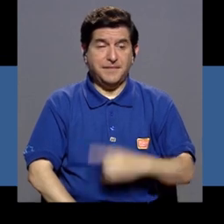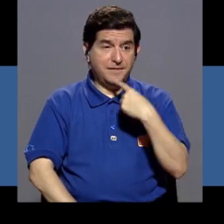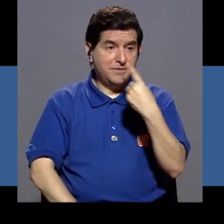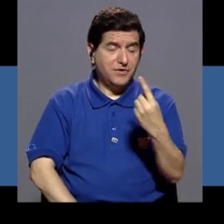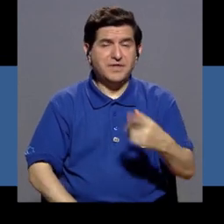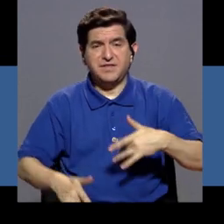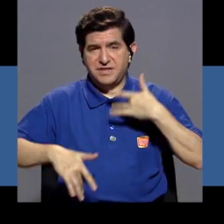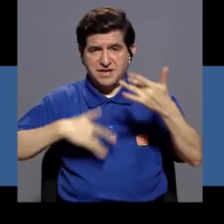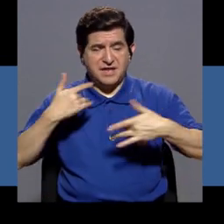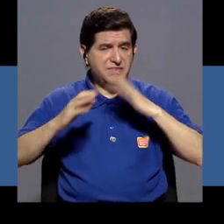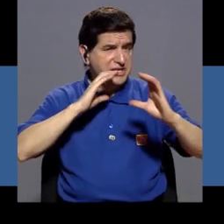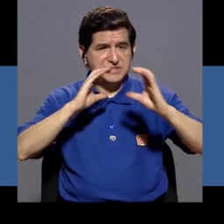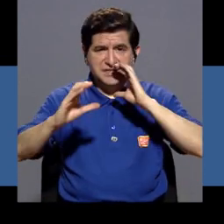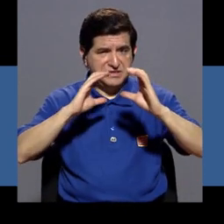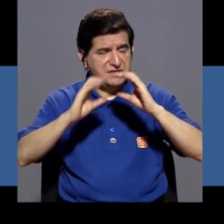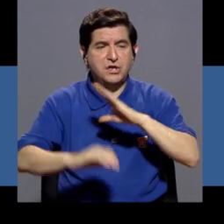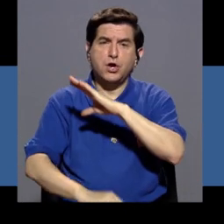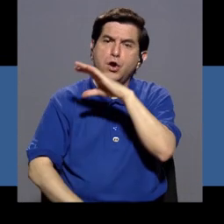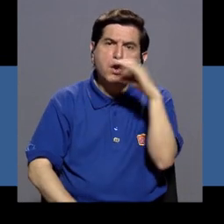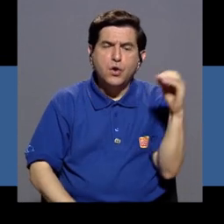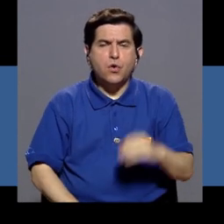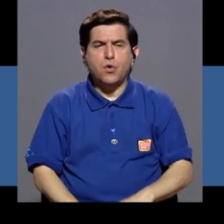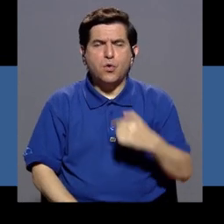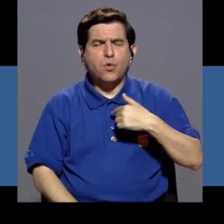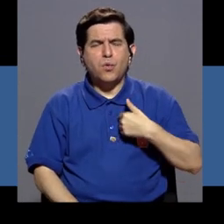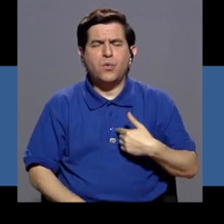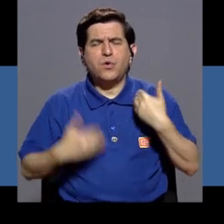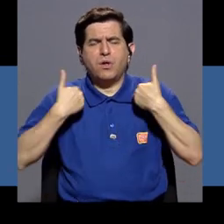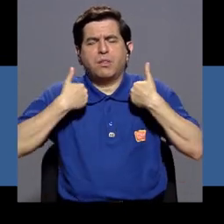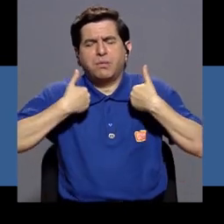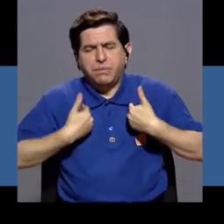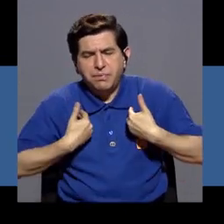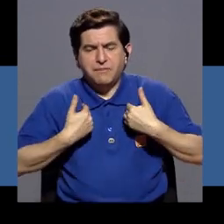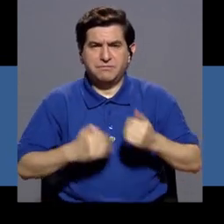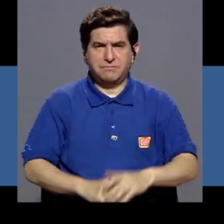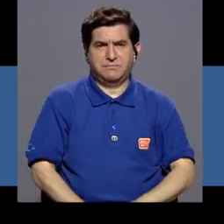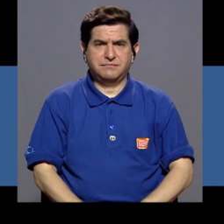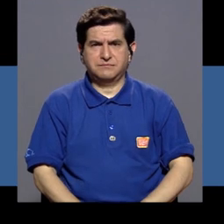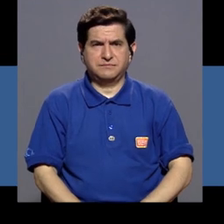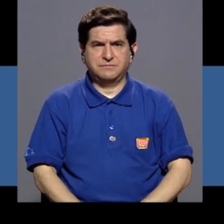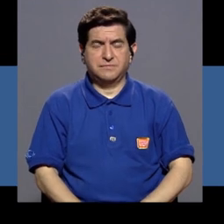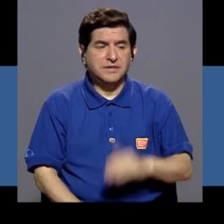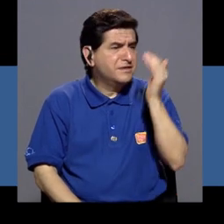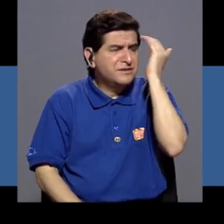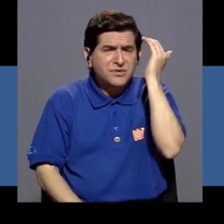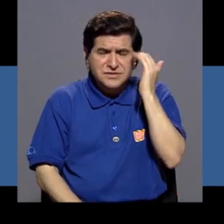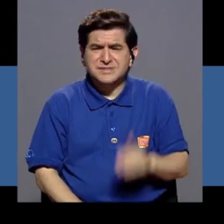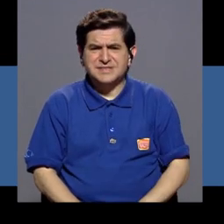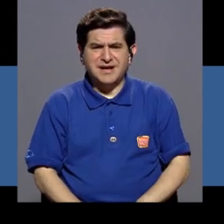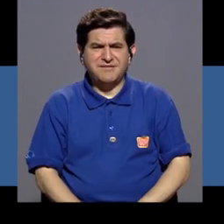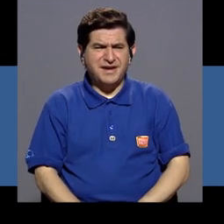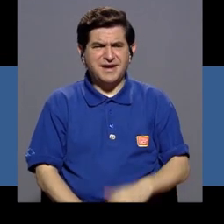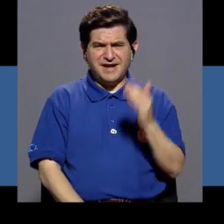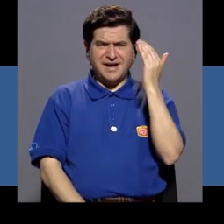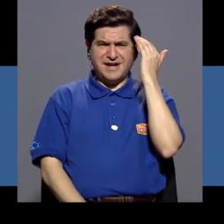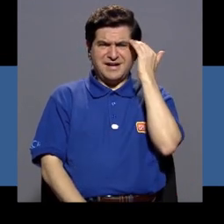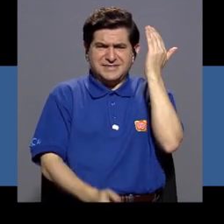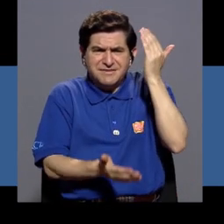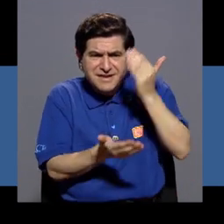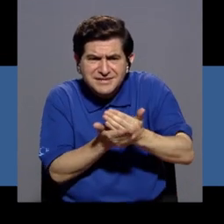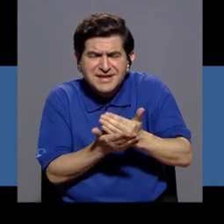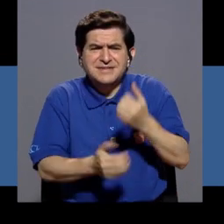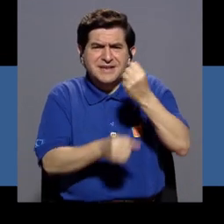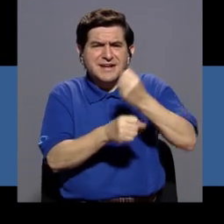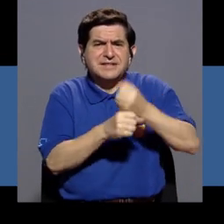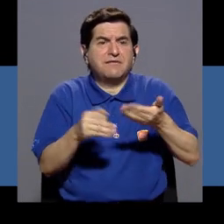esto que te digo, sentirse incomunicado, sentirse como embotado, el no saber discriminar cuándo es hora de parar de